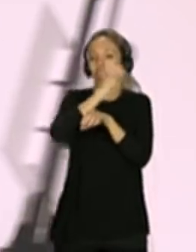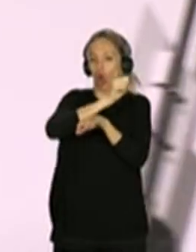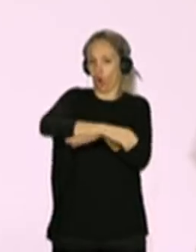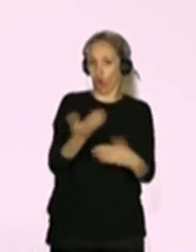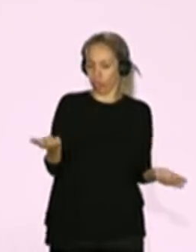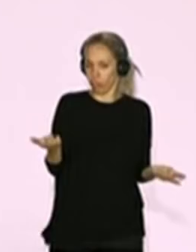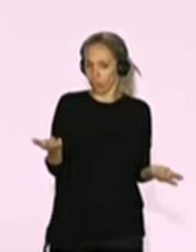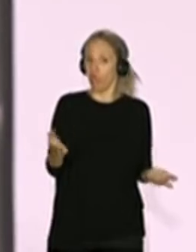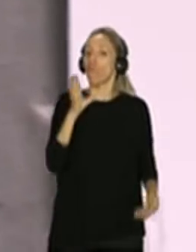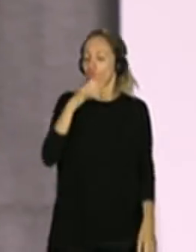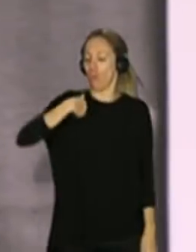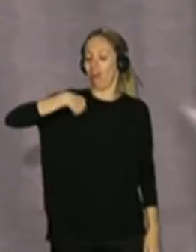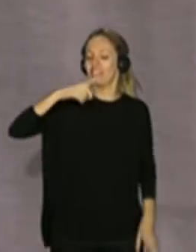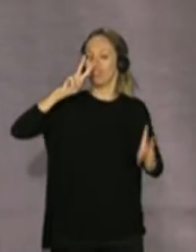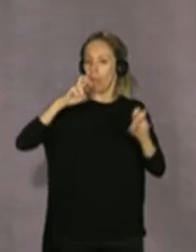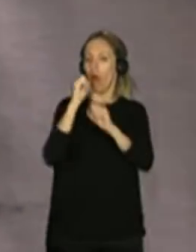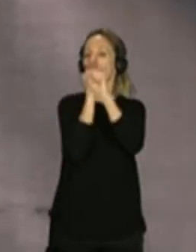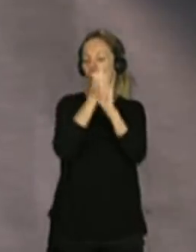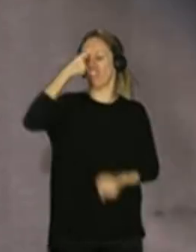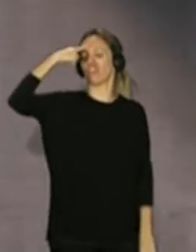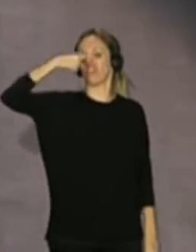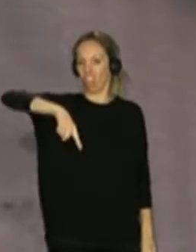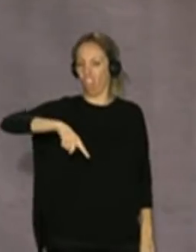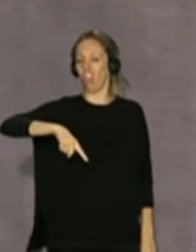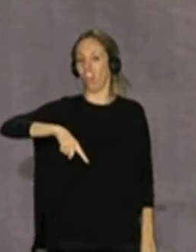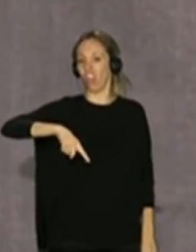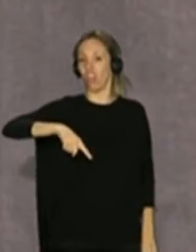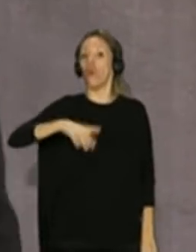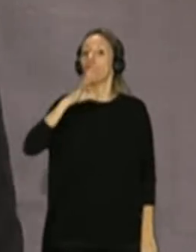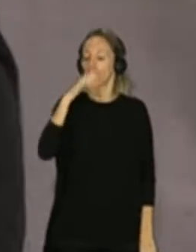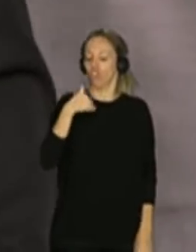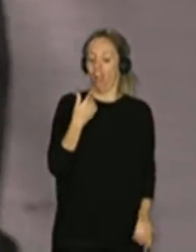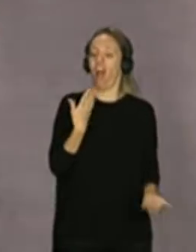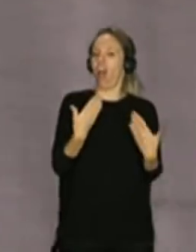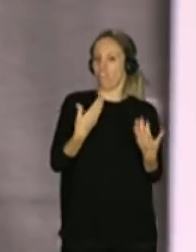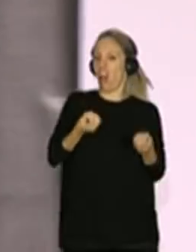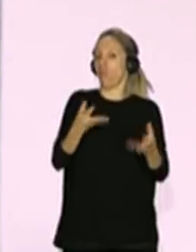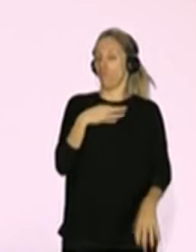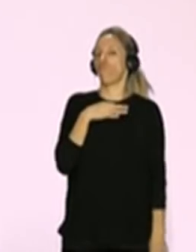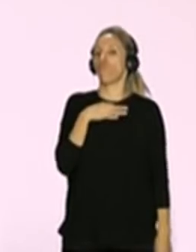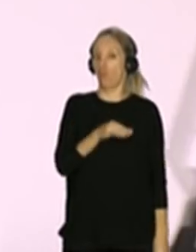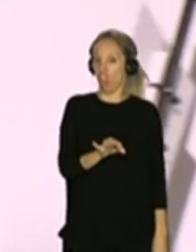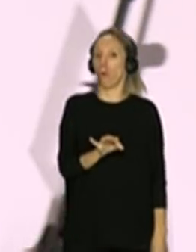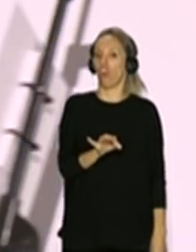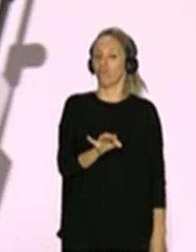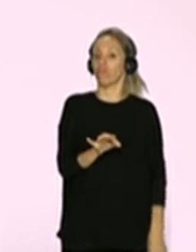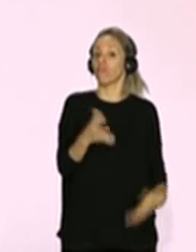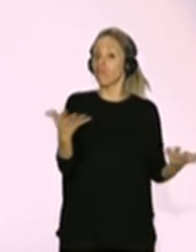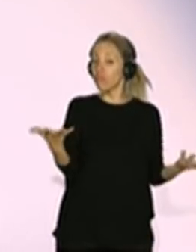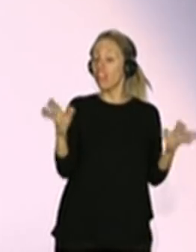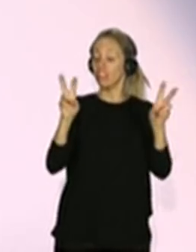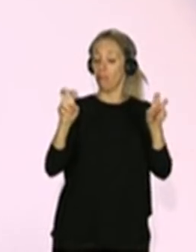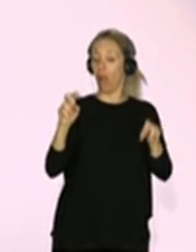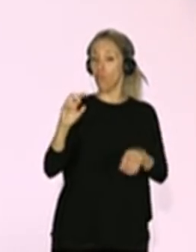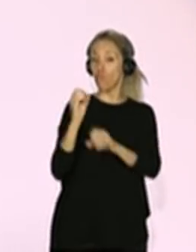Porque yo sí sé de murgas y por eso yo sí puedo hablar. Así que el enterado de